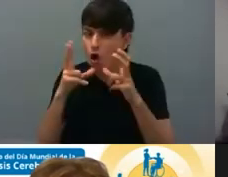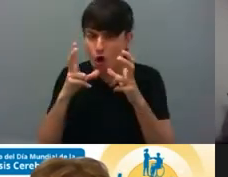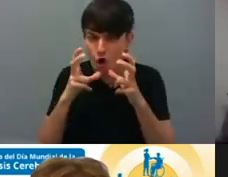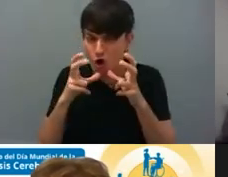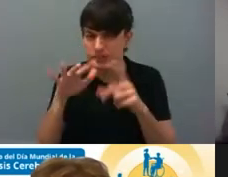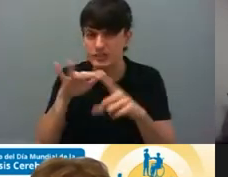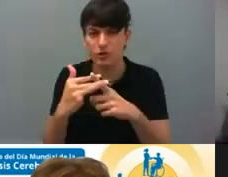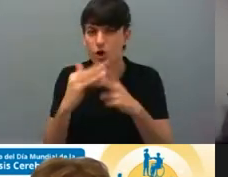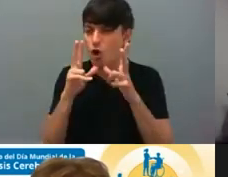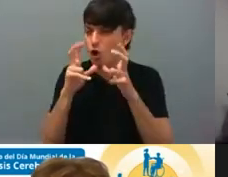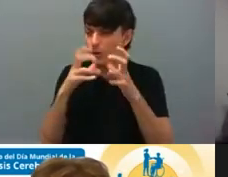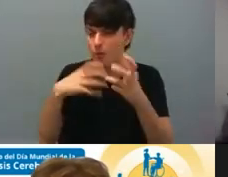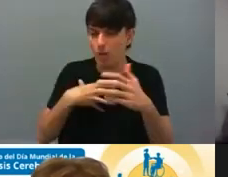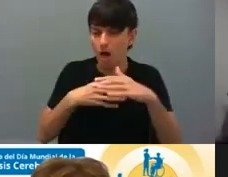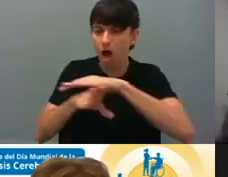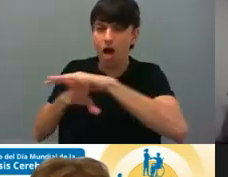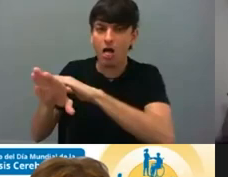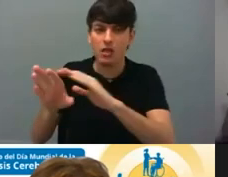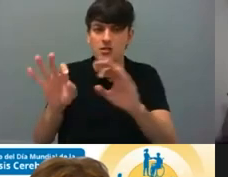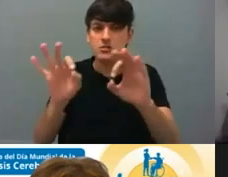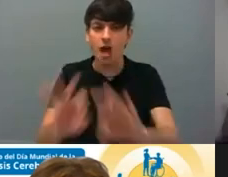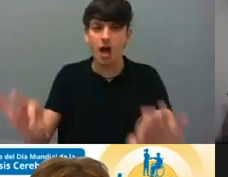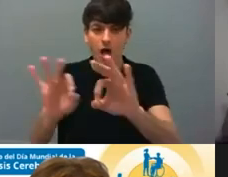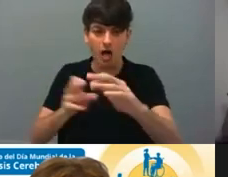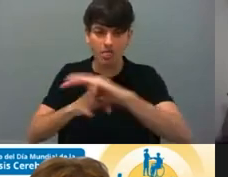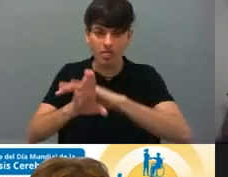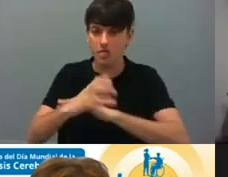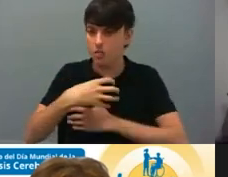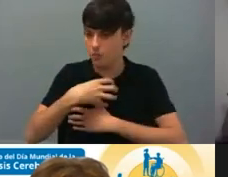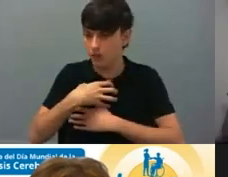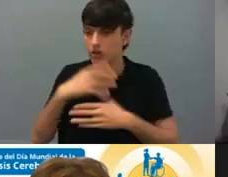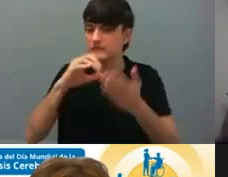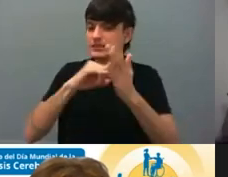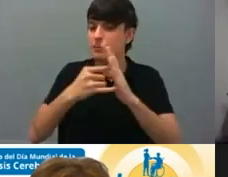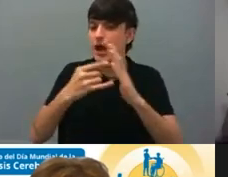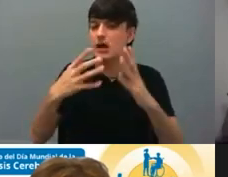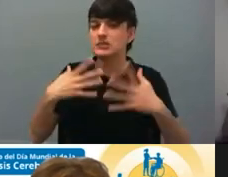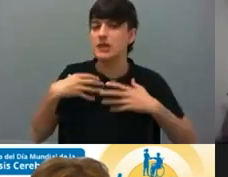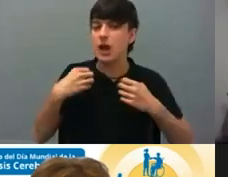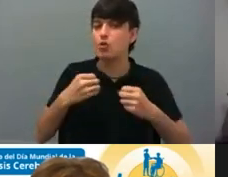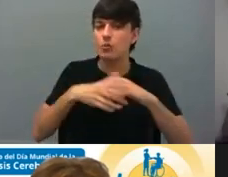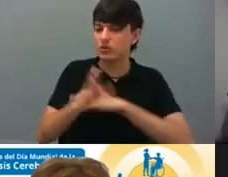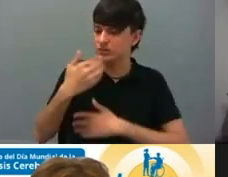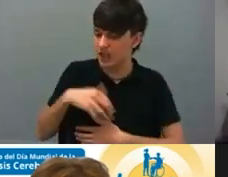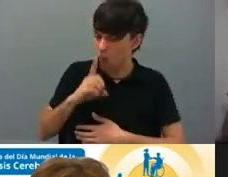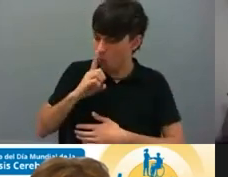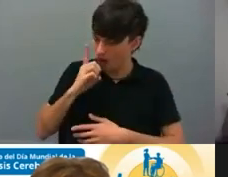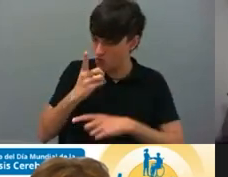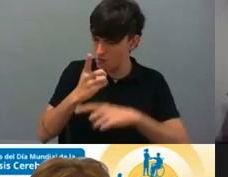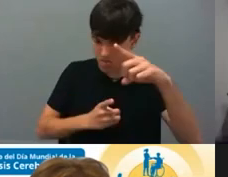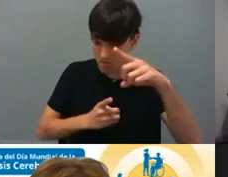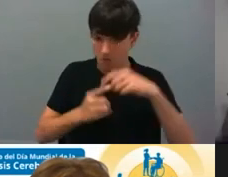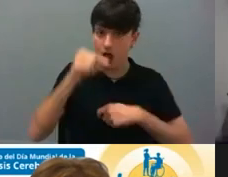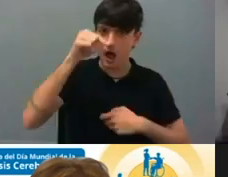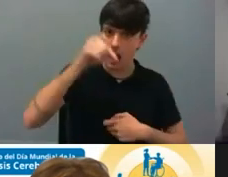es terrible no poder acceder a nada, o sea, ni siquiera al sistema de salud. Nosotros tenemos un año en este país, año y medio, y Edgar ni siquiera ha